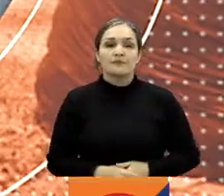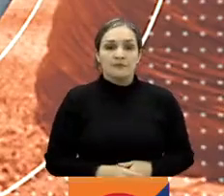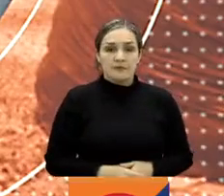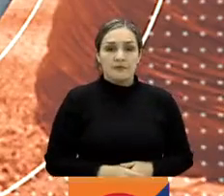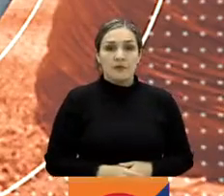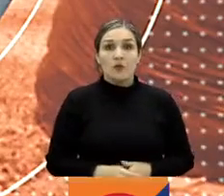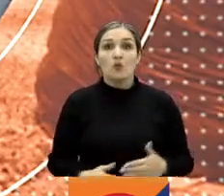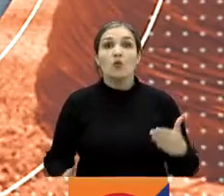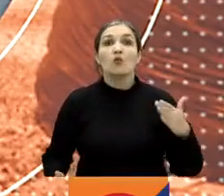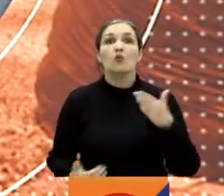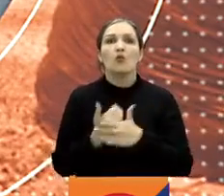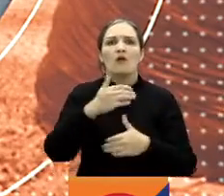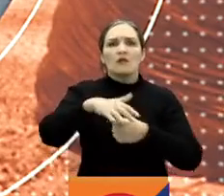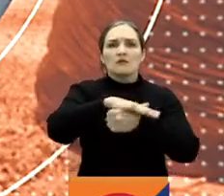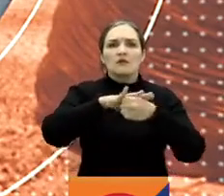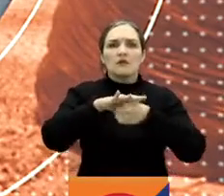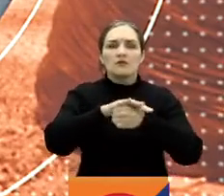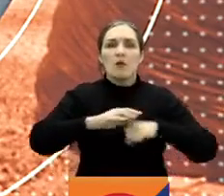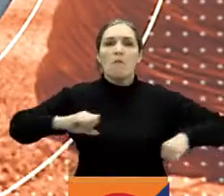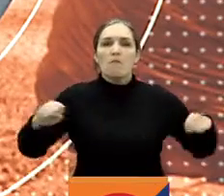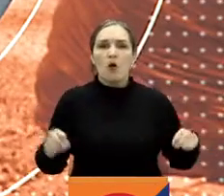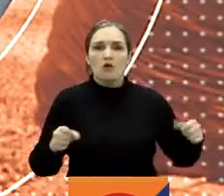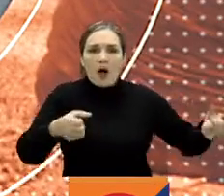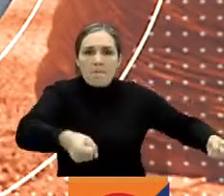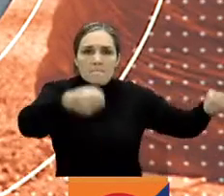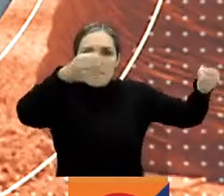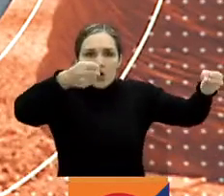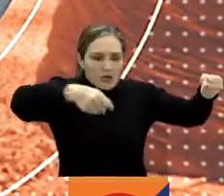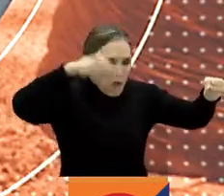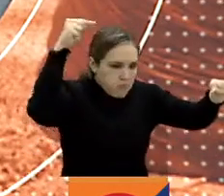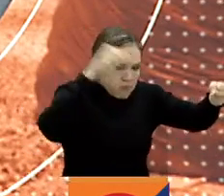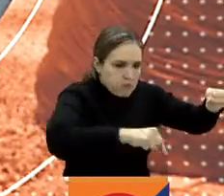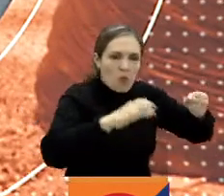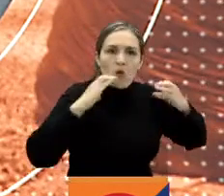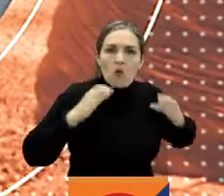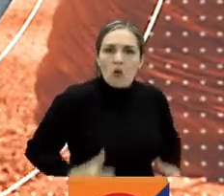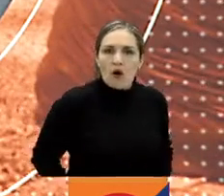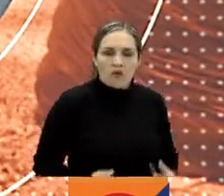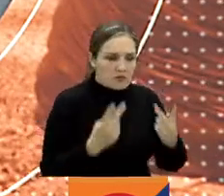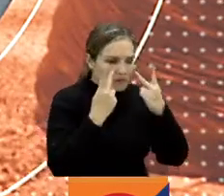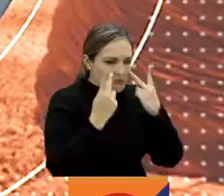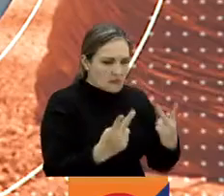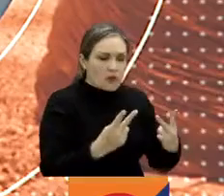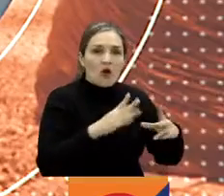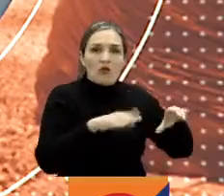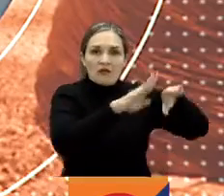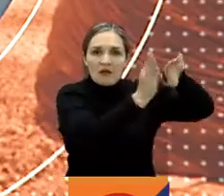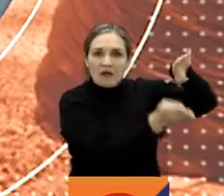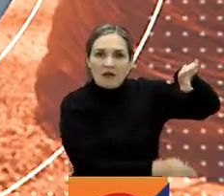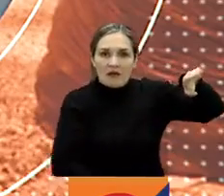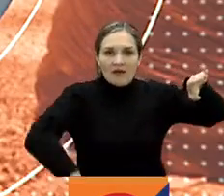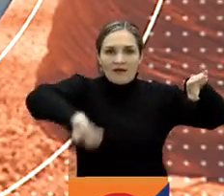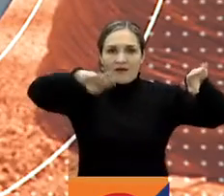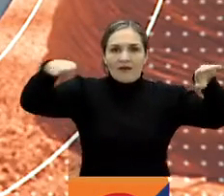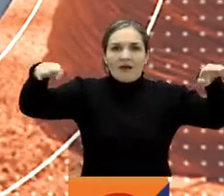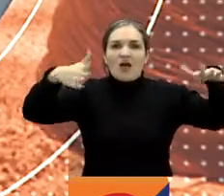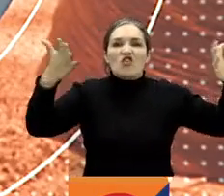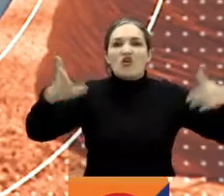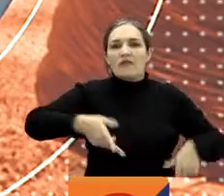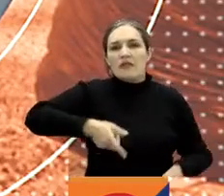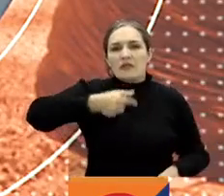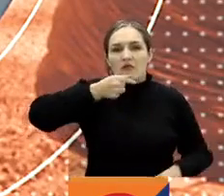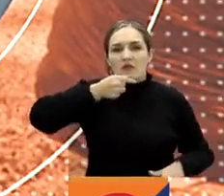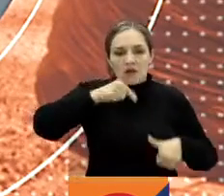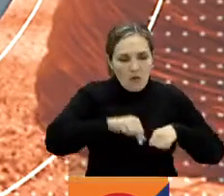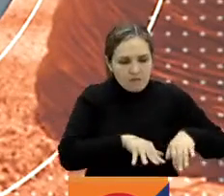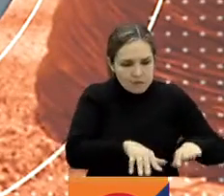Nuevo caso de embolsado en Bogotá. Fue reportado el hallazgo de un cuerpo en el canal Arzobispo en Teusaquillo. Las